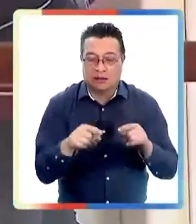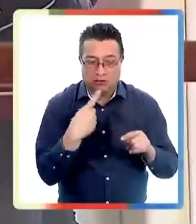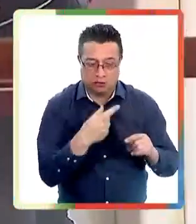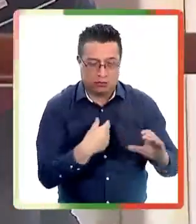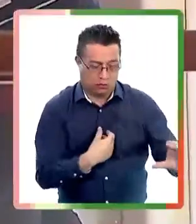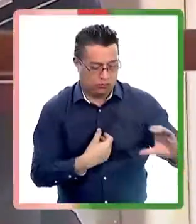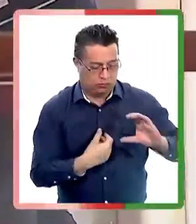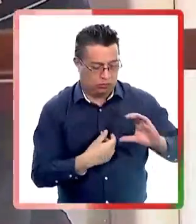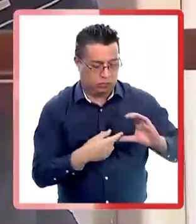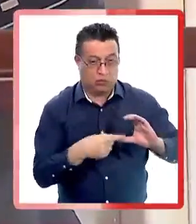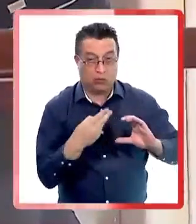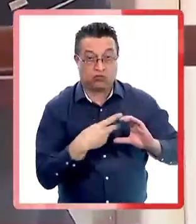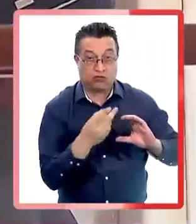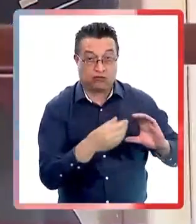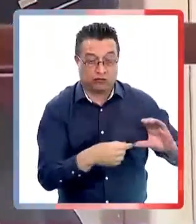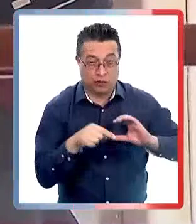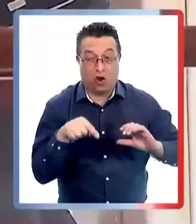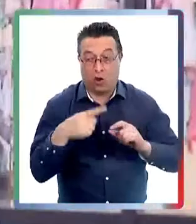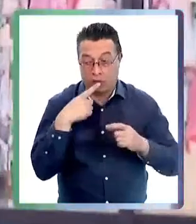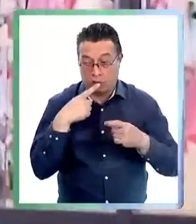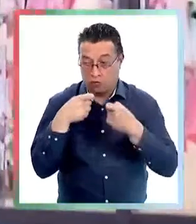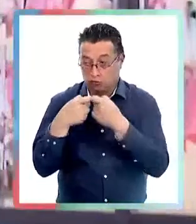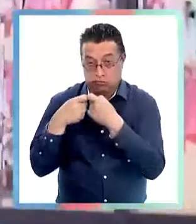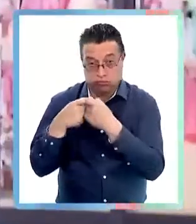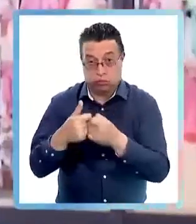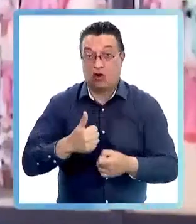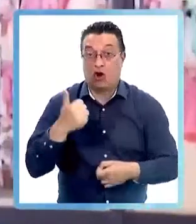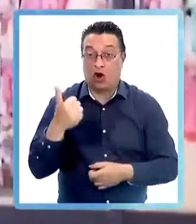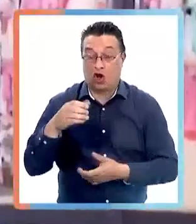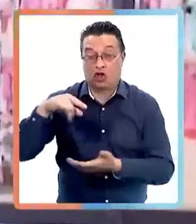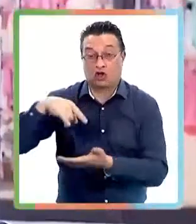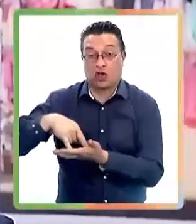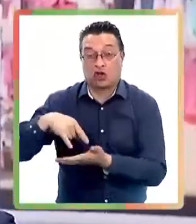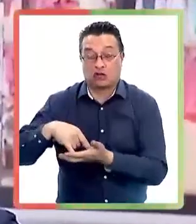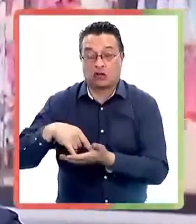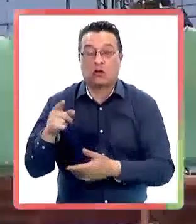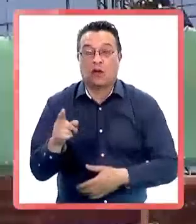instrumentos que el presupuesto público que se está discutiendo hoy día en el Congreso